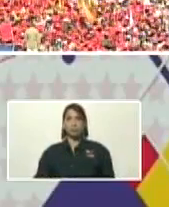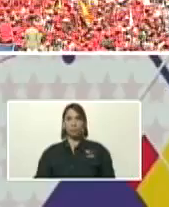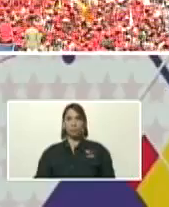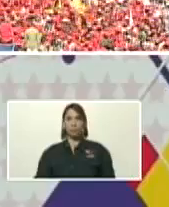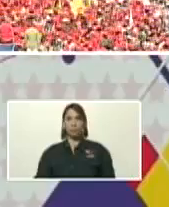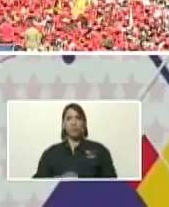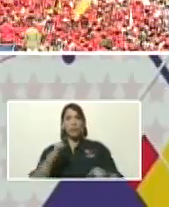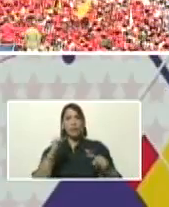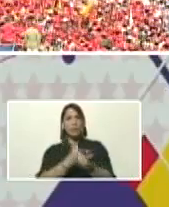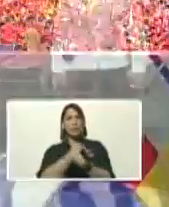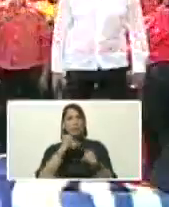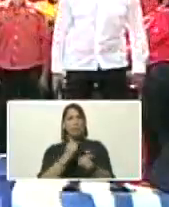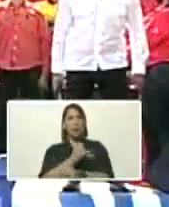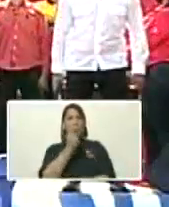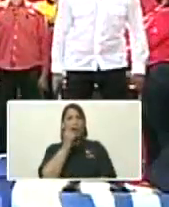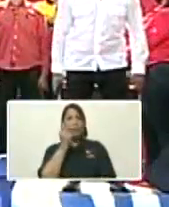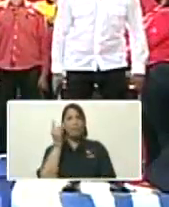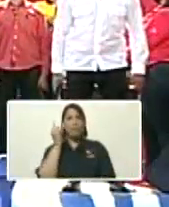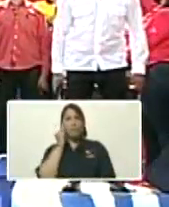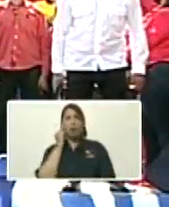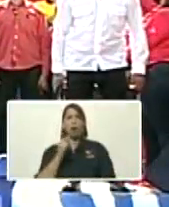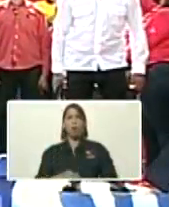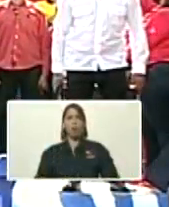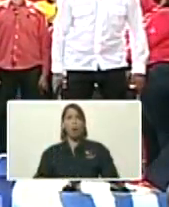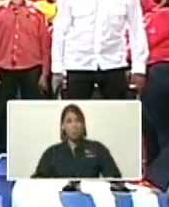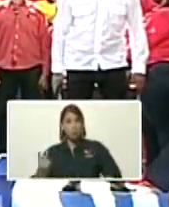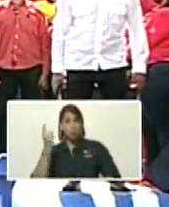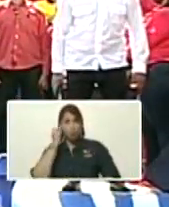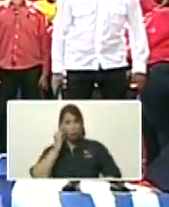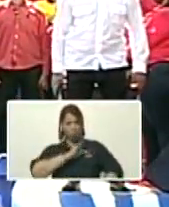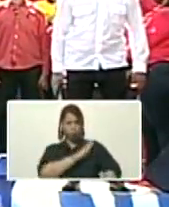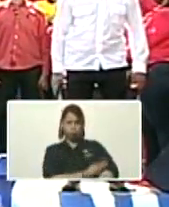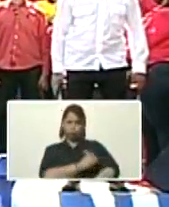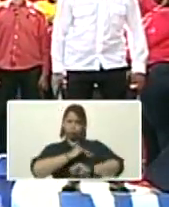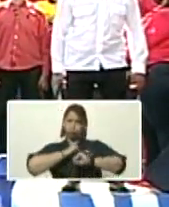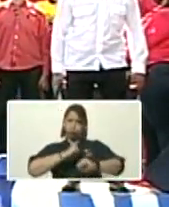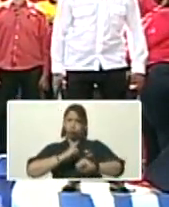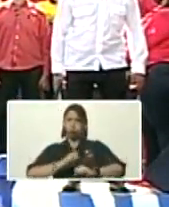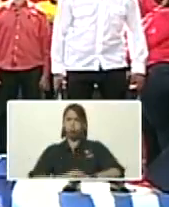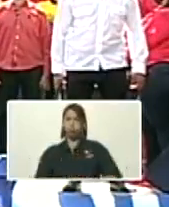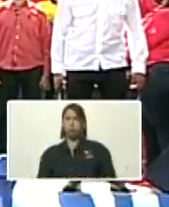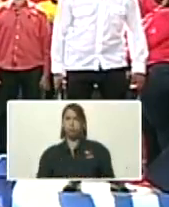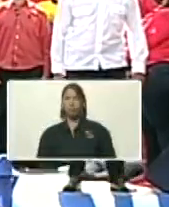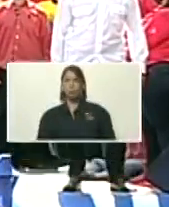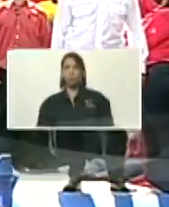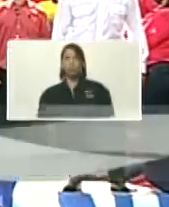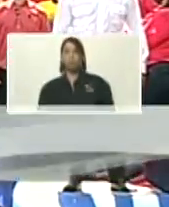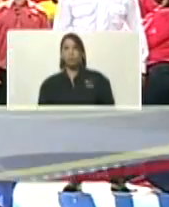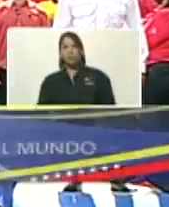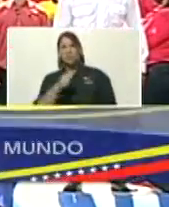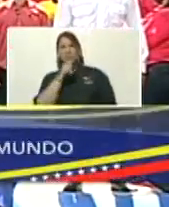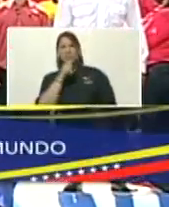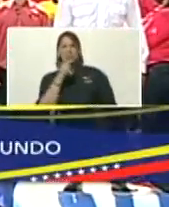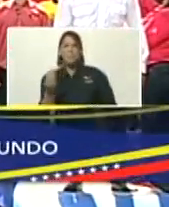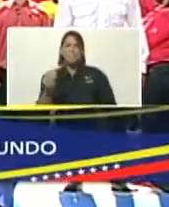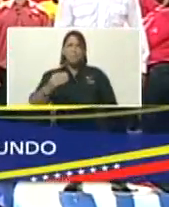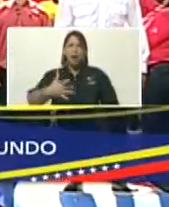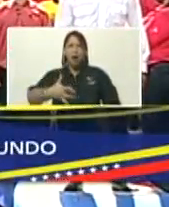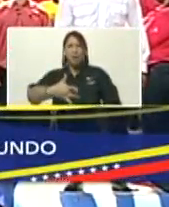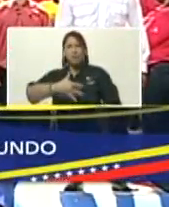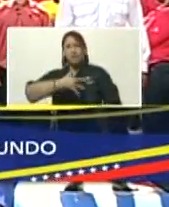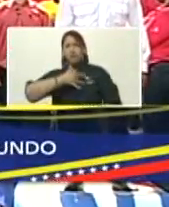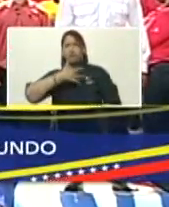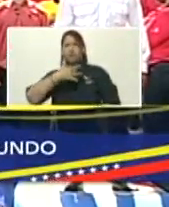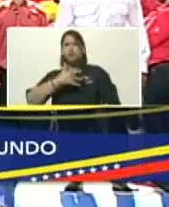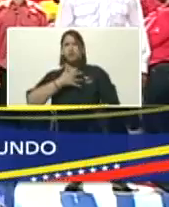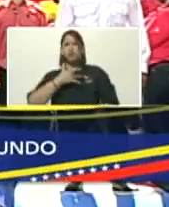Los trabajadores y las trabajadoras, y sobre todo las mujeres, fueron quien más sintió